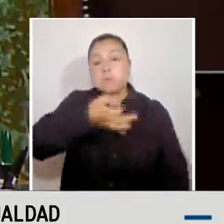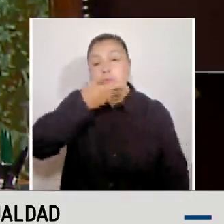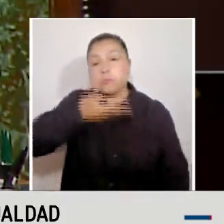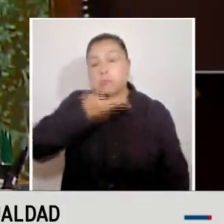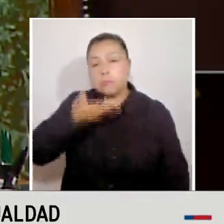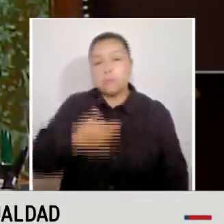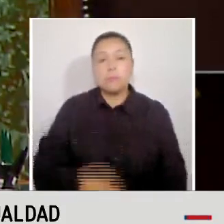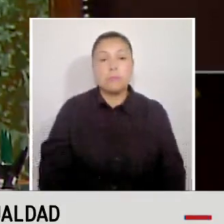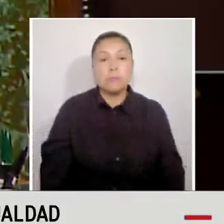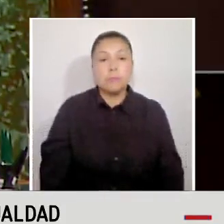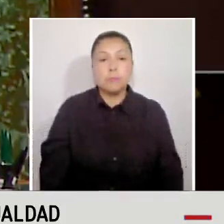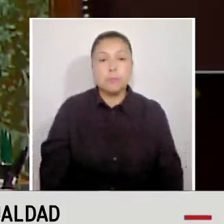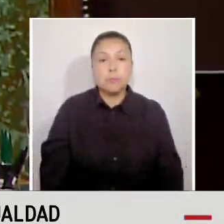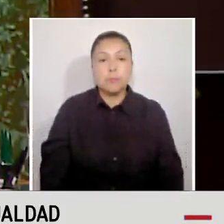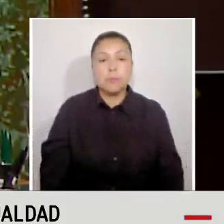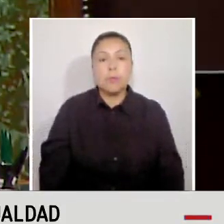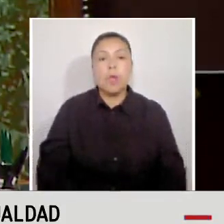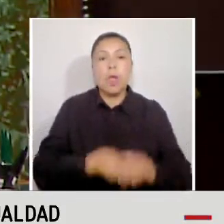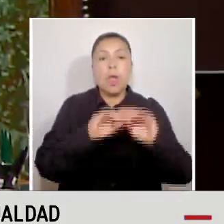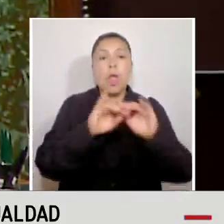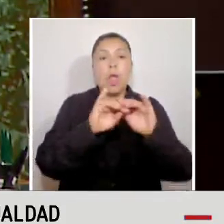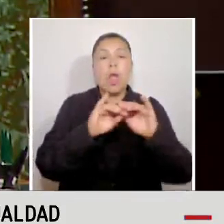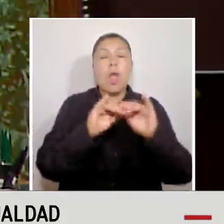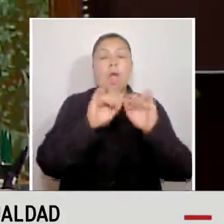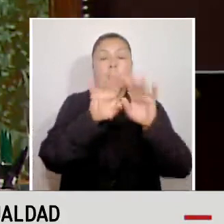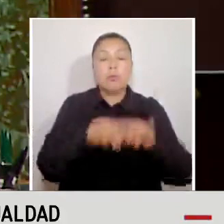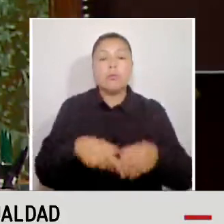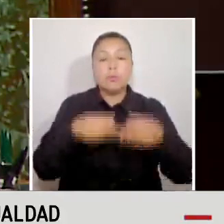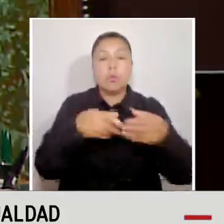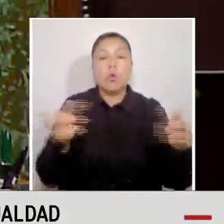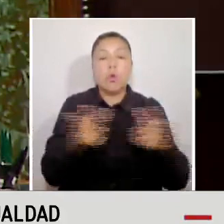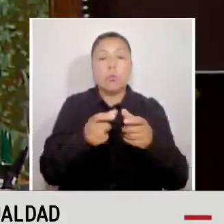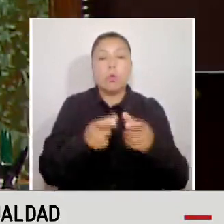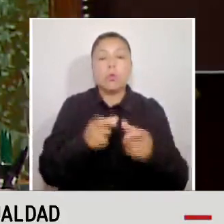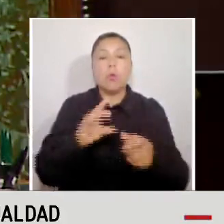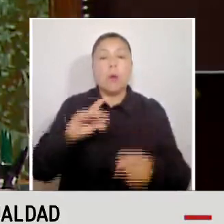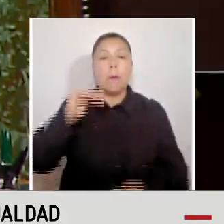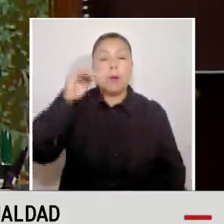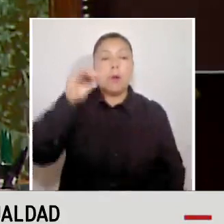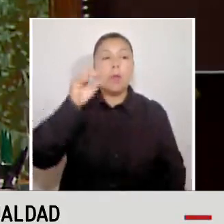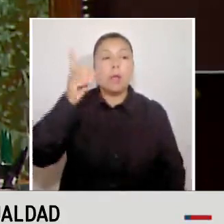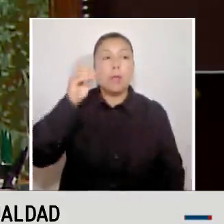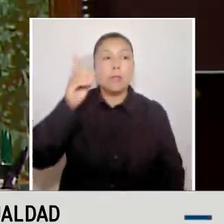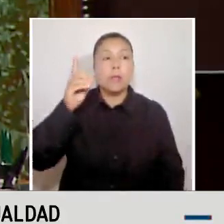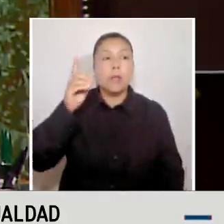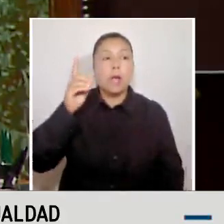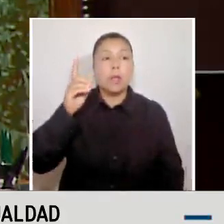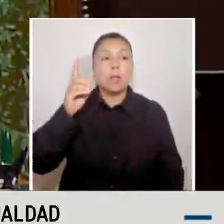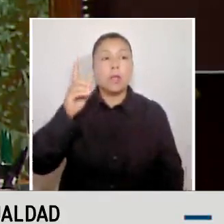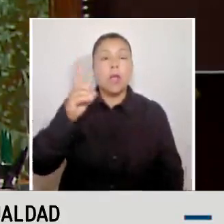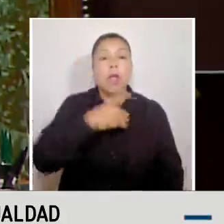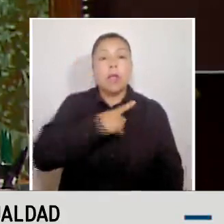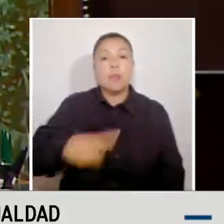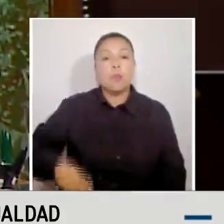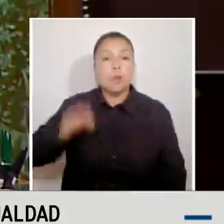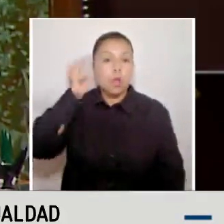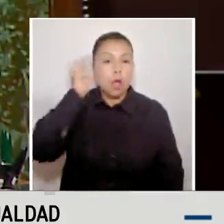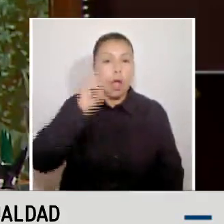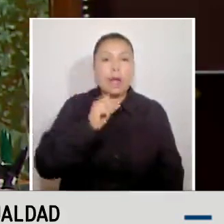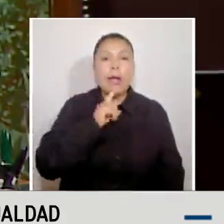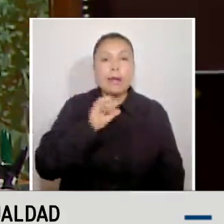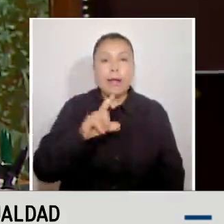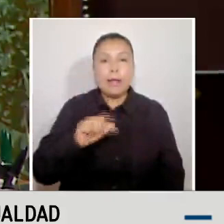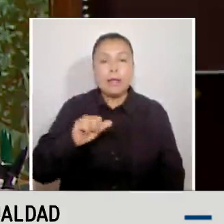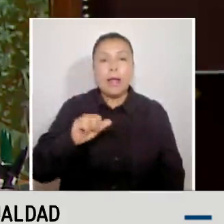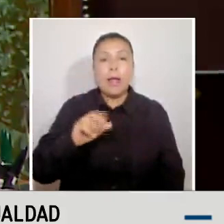palabra rinde el informe de la comisión de personas mayores y discapacidad la diputada Catalina del